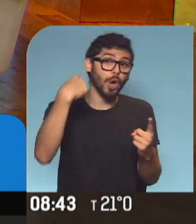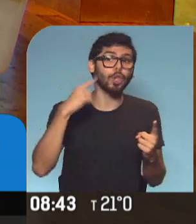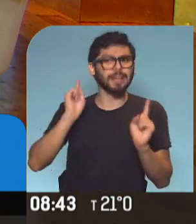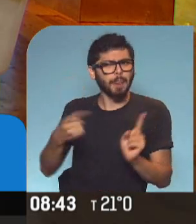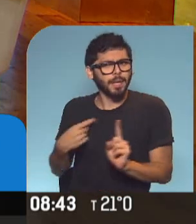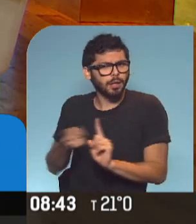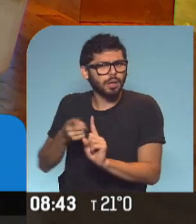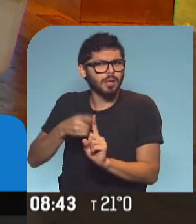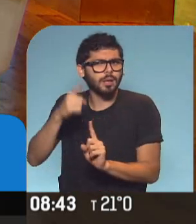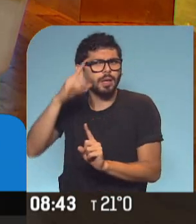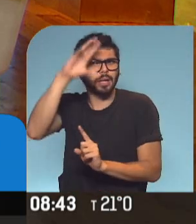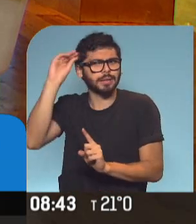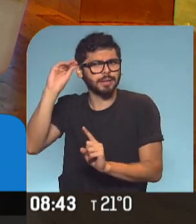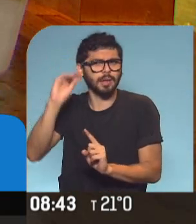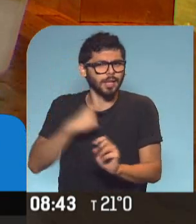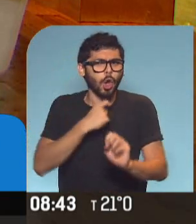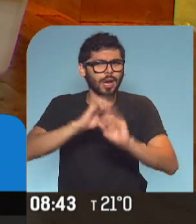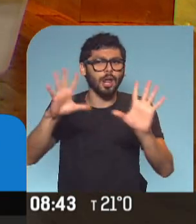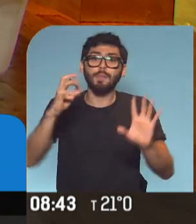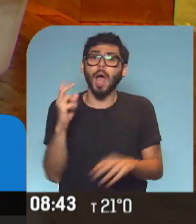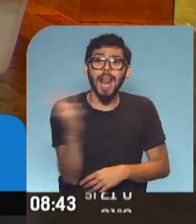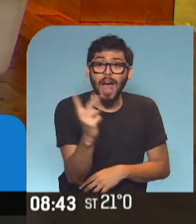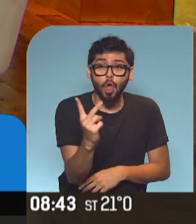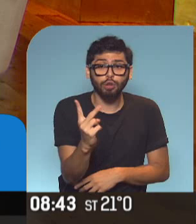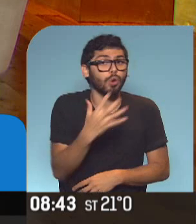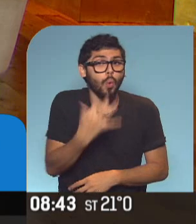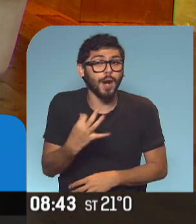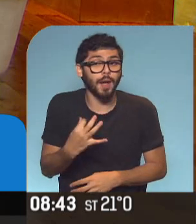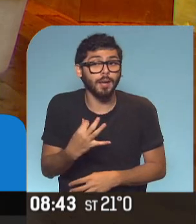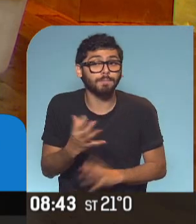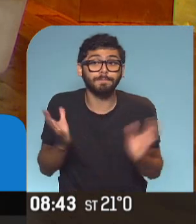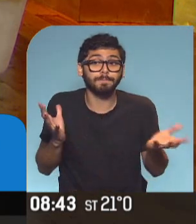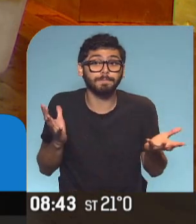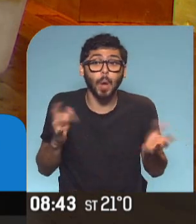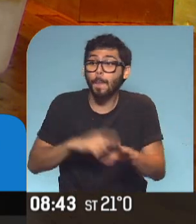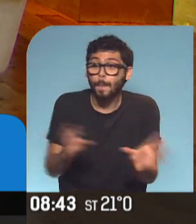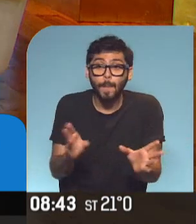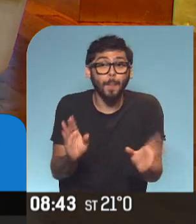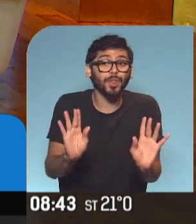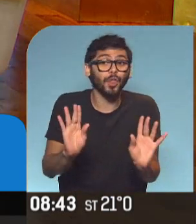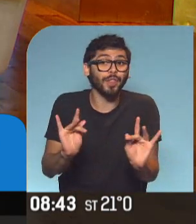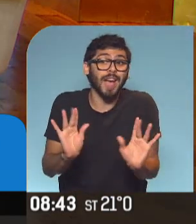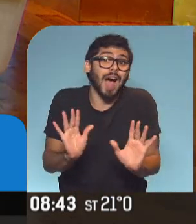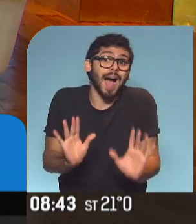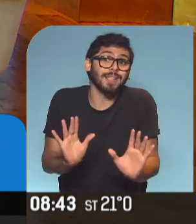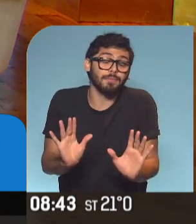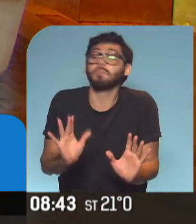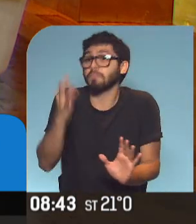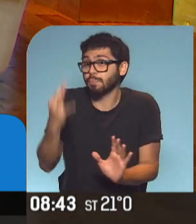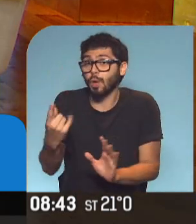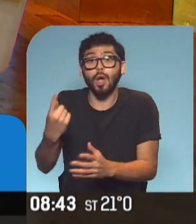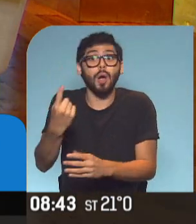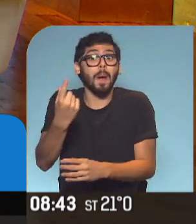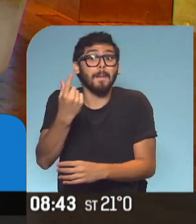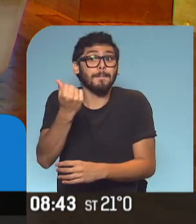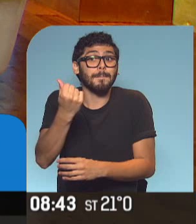y creo que las dos cosas son reales y es el problema de la complejidad el momento o sea no tenemos plata para pagar y vamos a